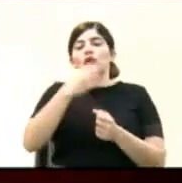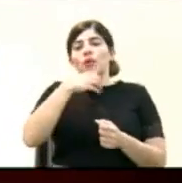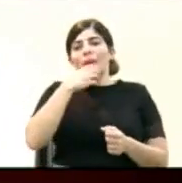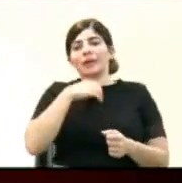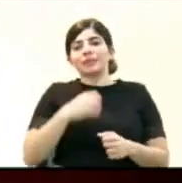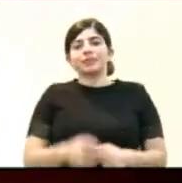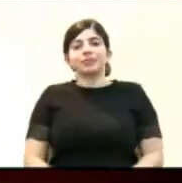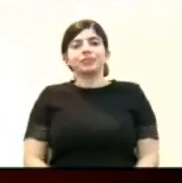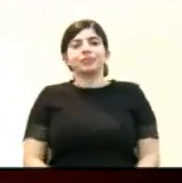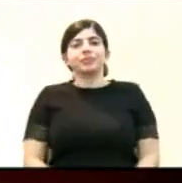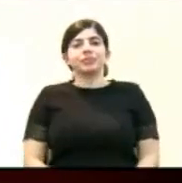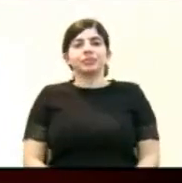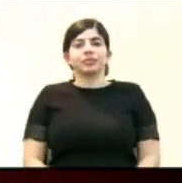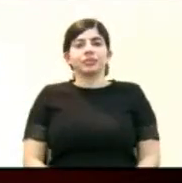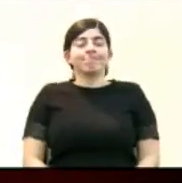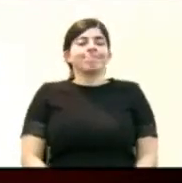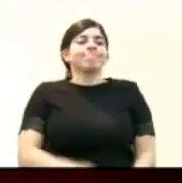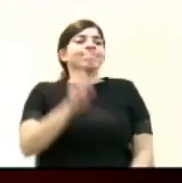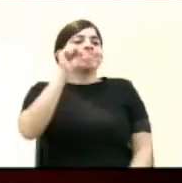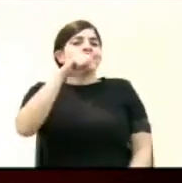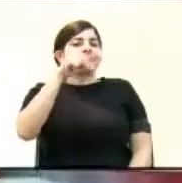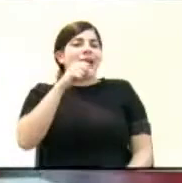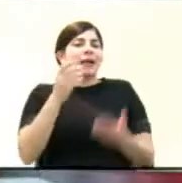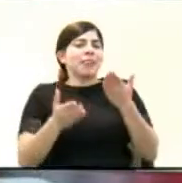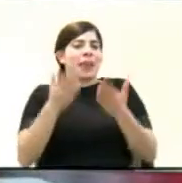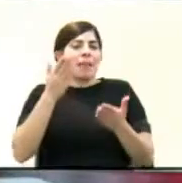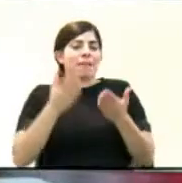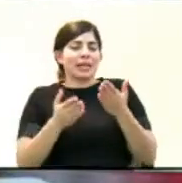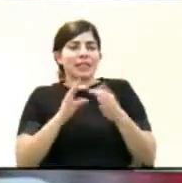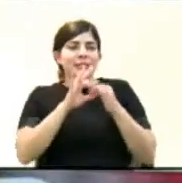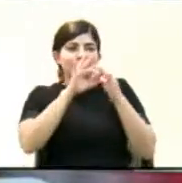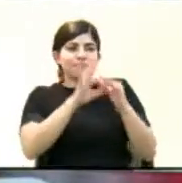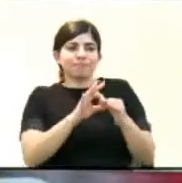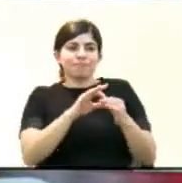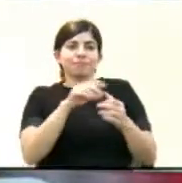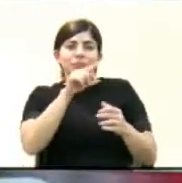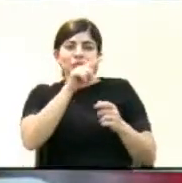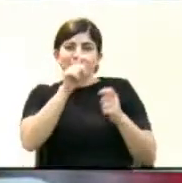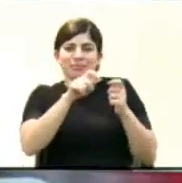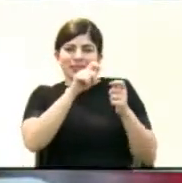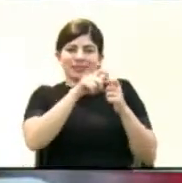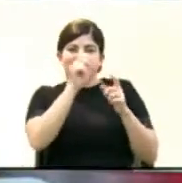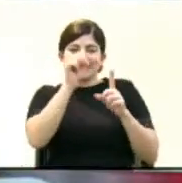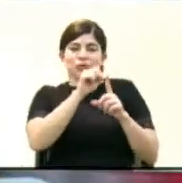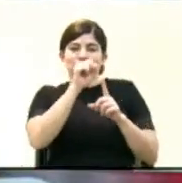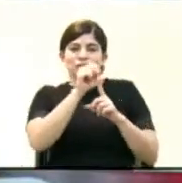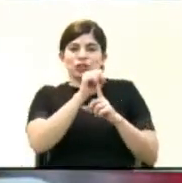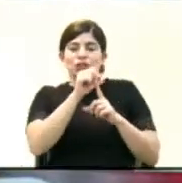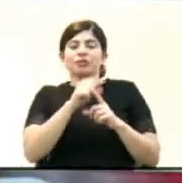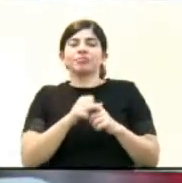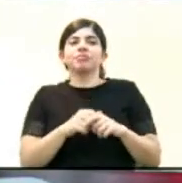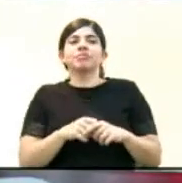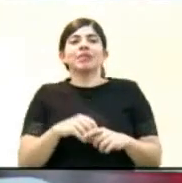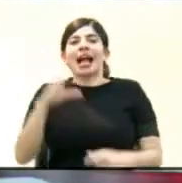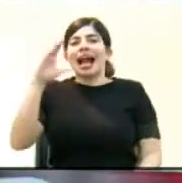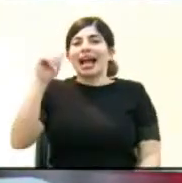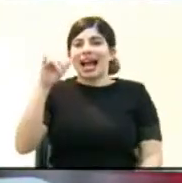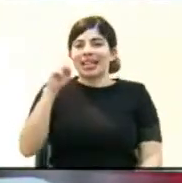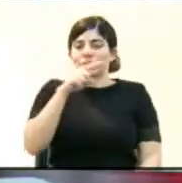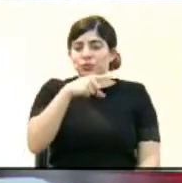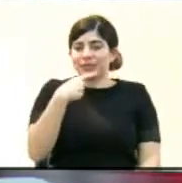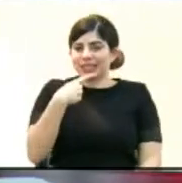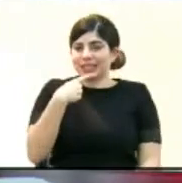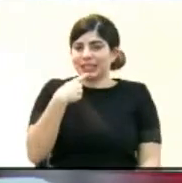Macaya. Sí, tal vez sobre el caso específico con el CAIS que mencionó